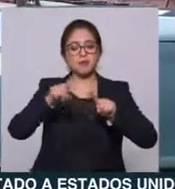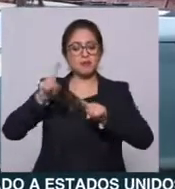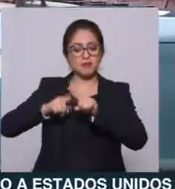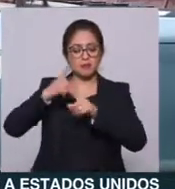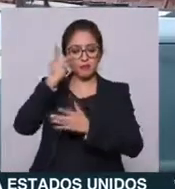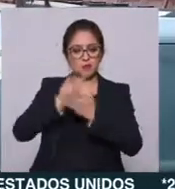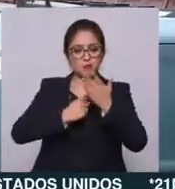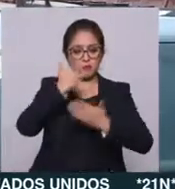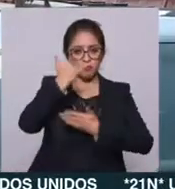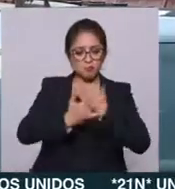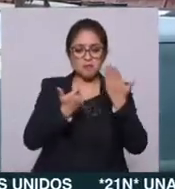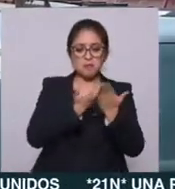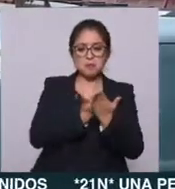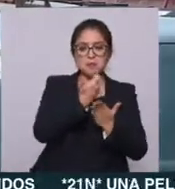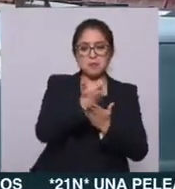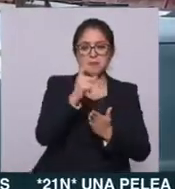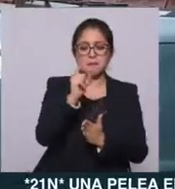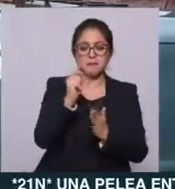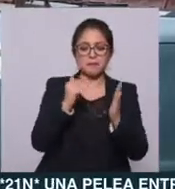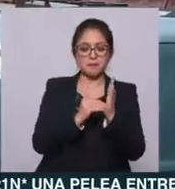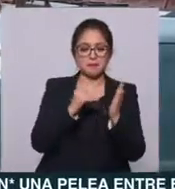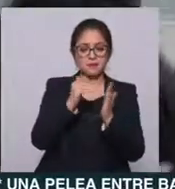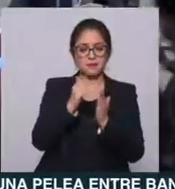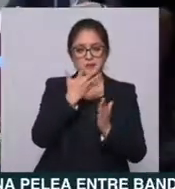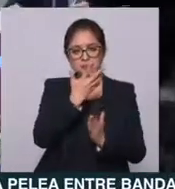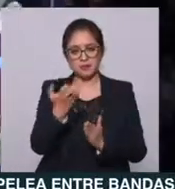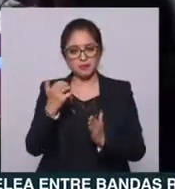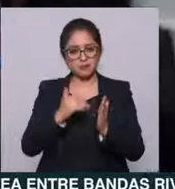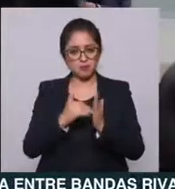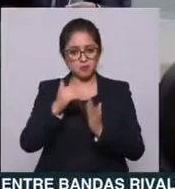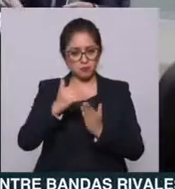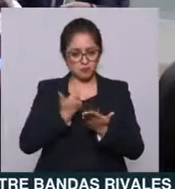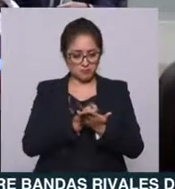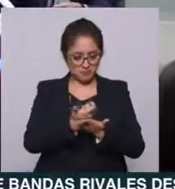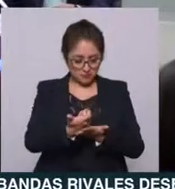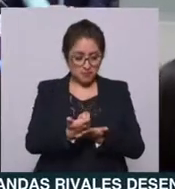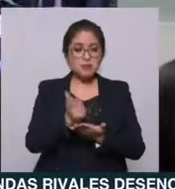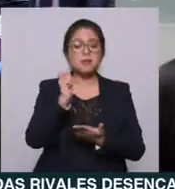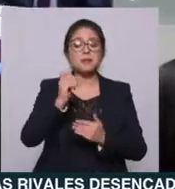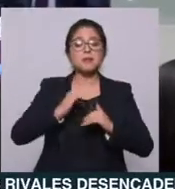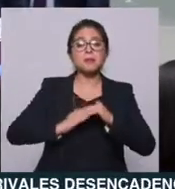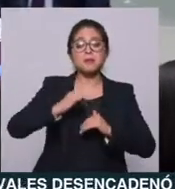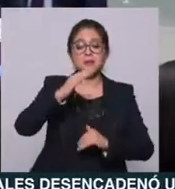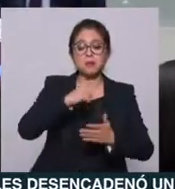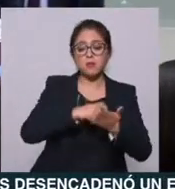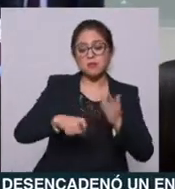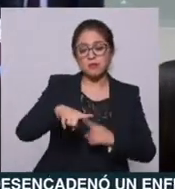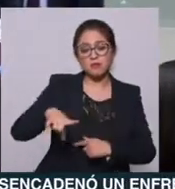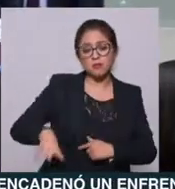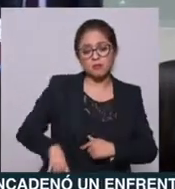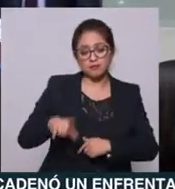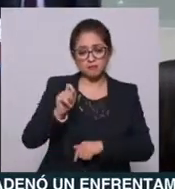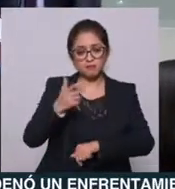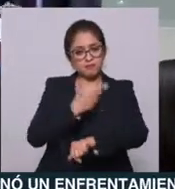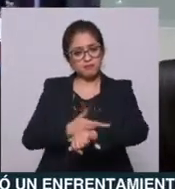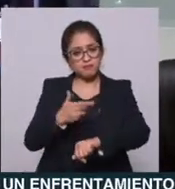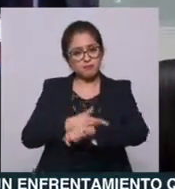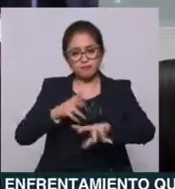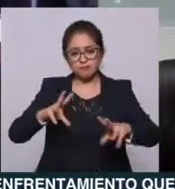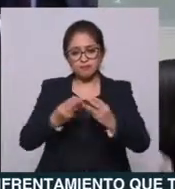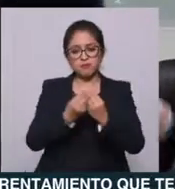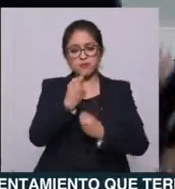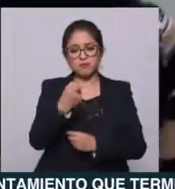contarán con un presupuesto de 20,500 millones de pesos. En cuanto al adelanto de las compras de gobierno, se anunció que las licitaciones serán por un monto